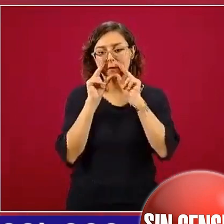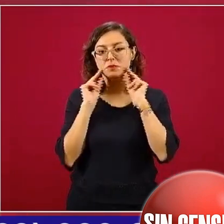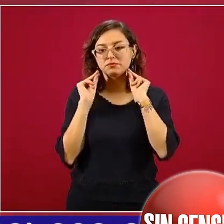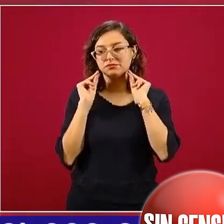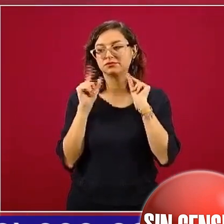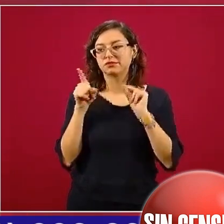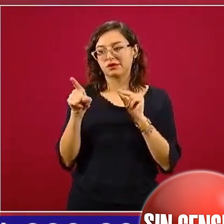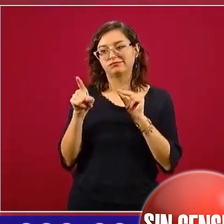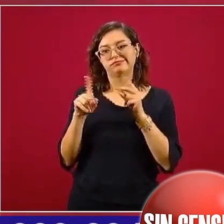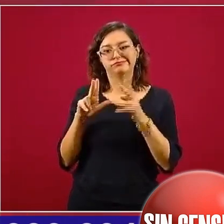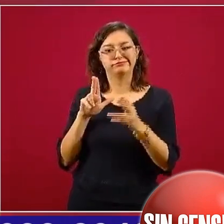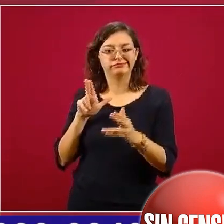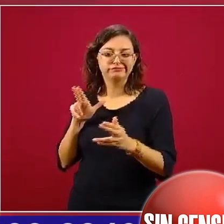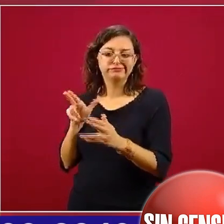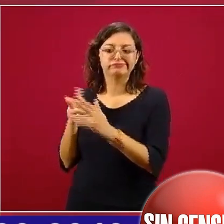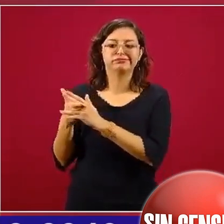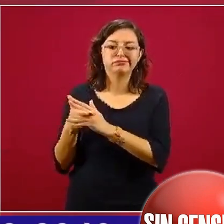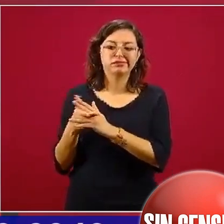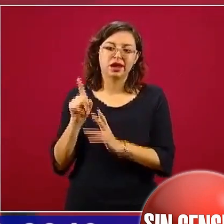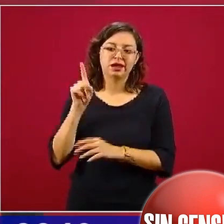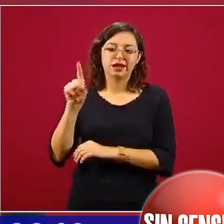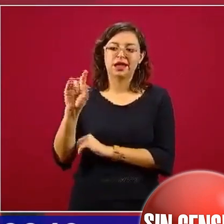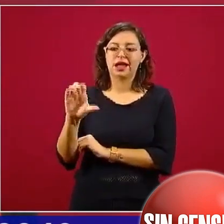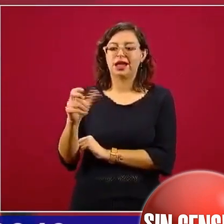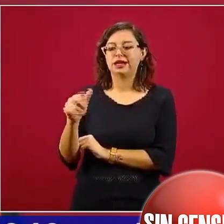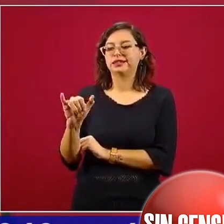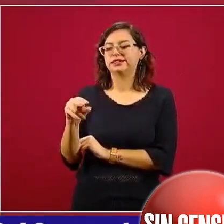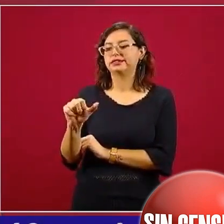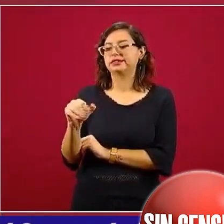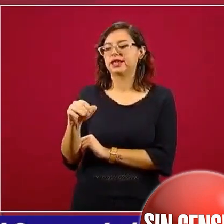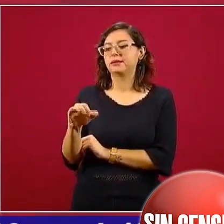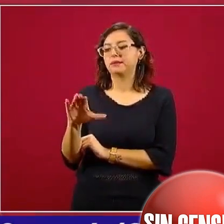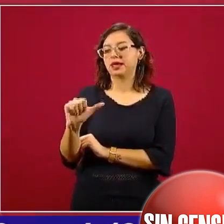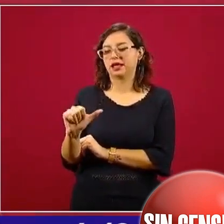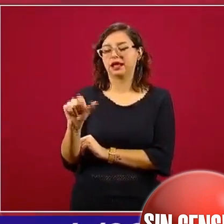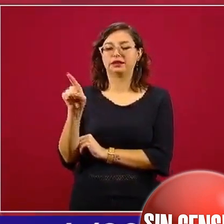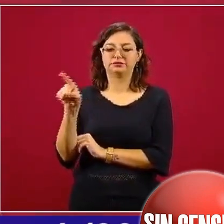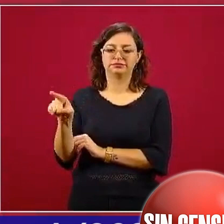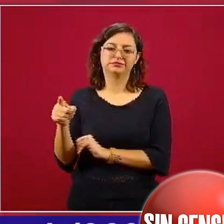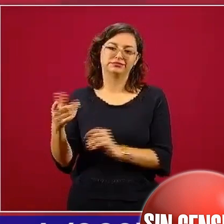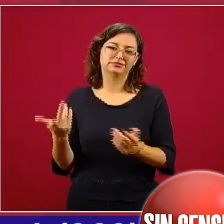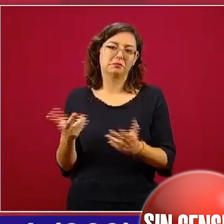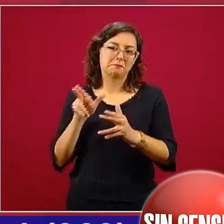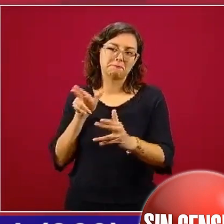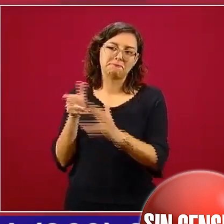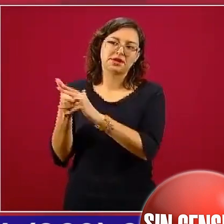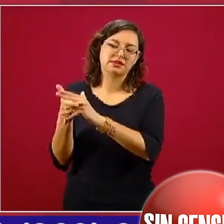asesinado en Chinameca Emiliano Zapata.